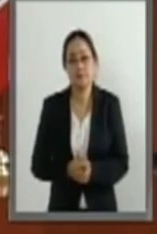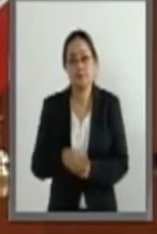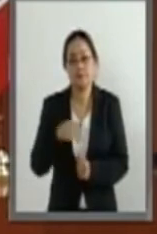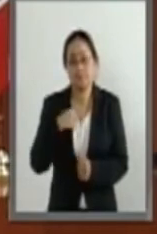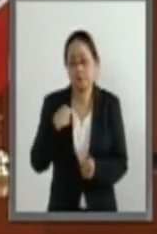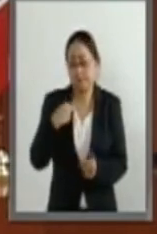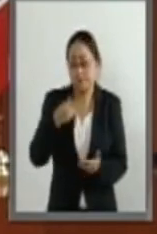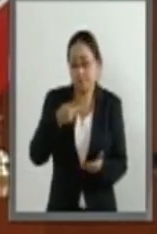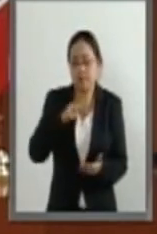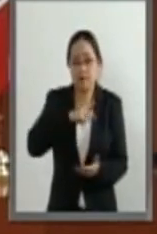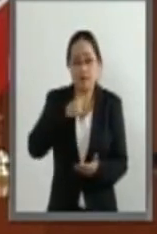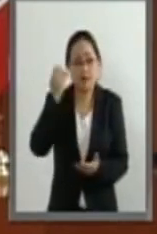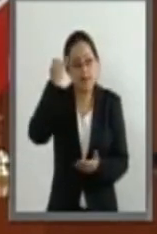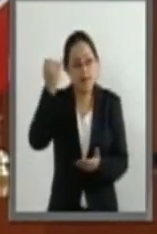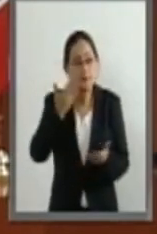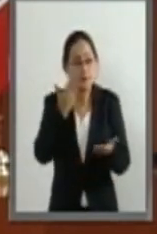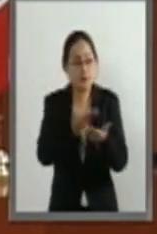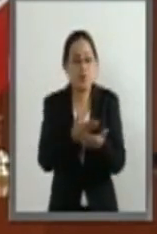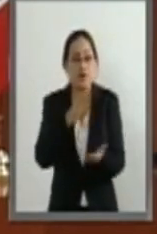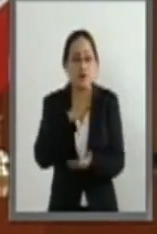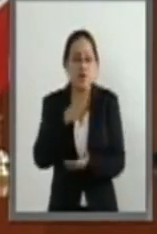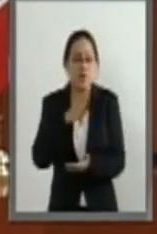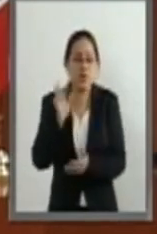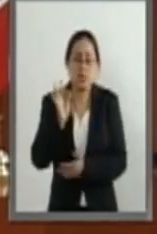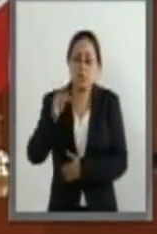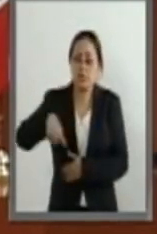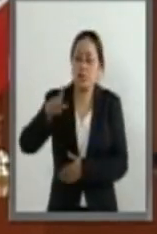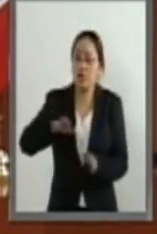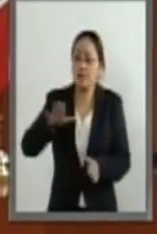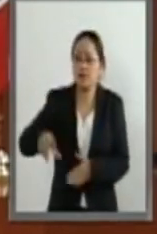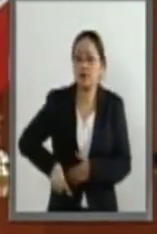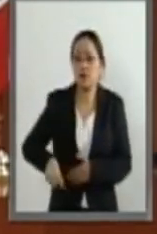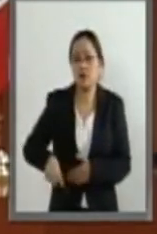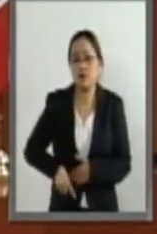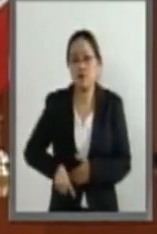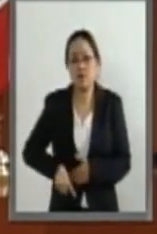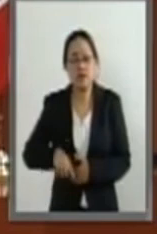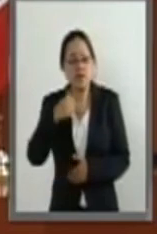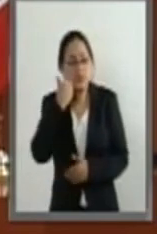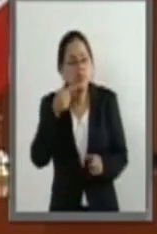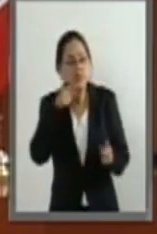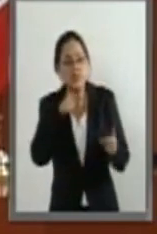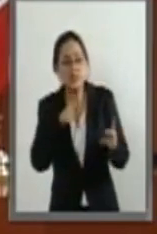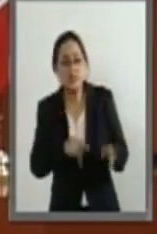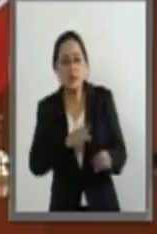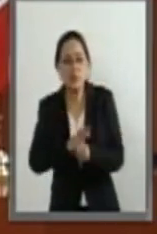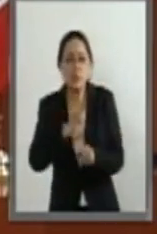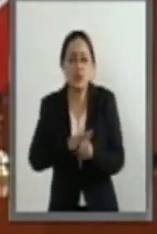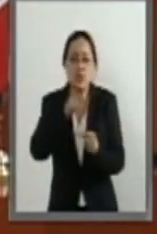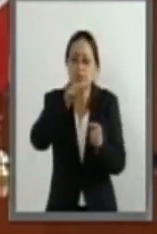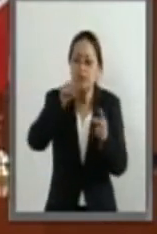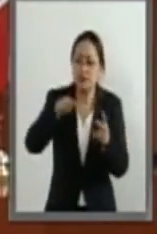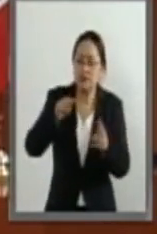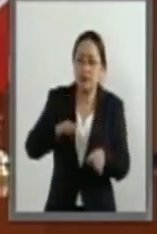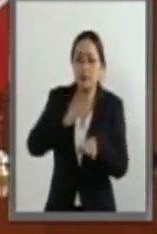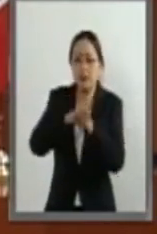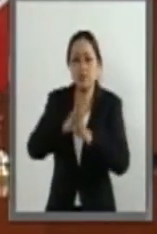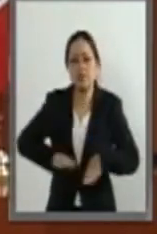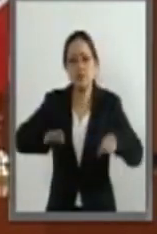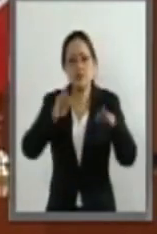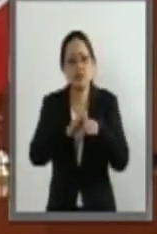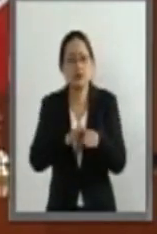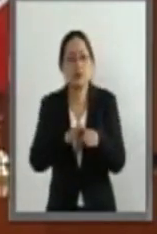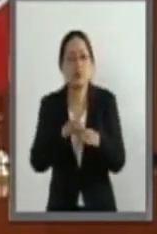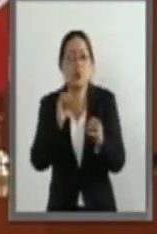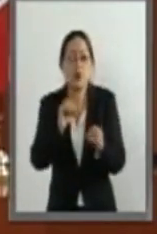iniciativa. Ha habido momentos en que el propio gobierno ha marcado preferentes, sucesos y ha marcado